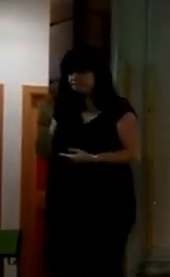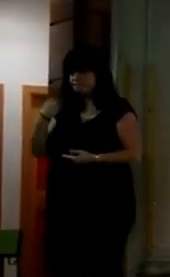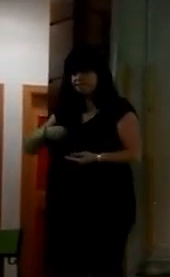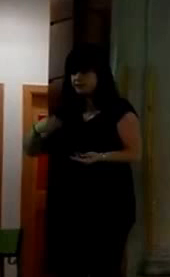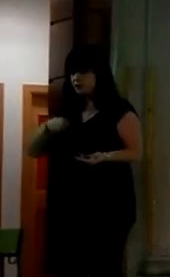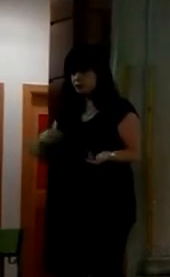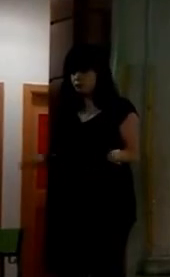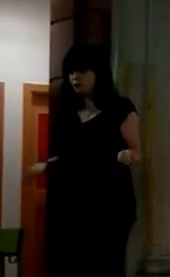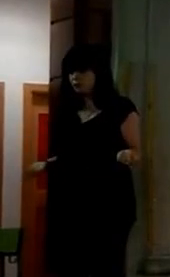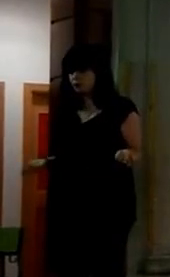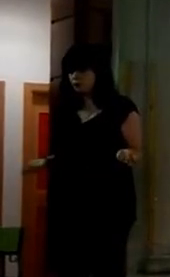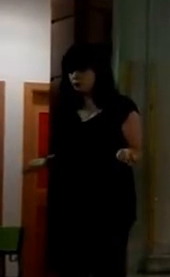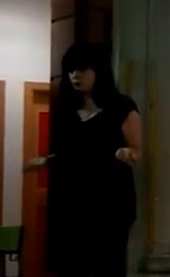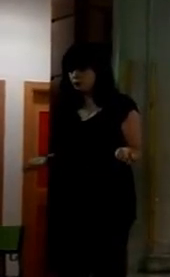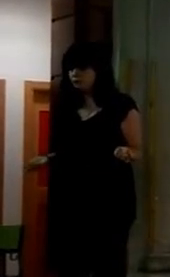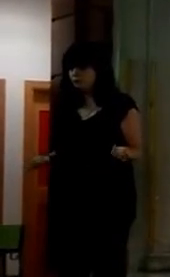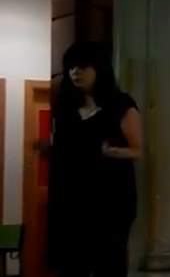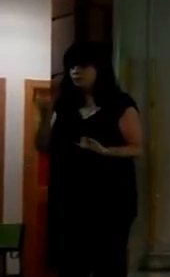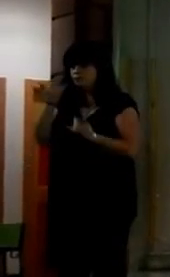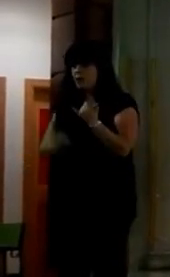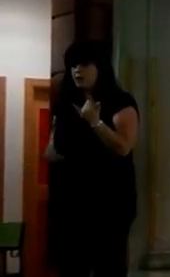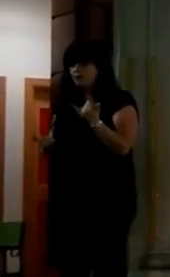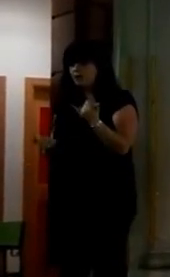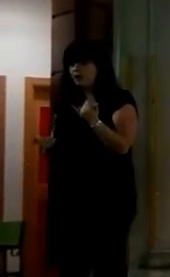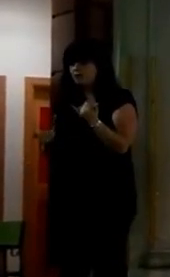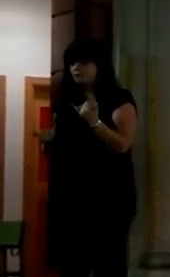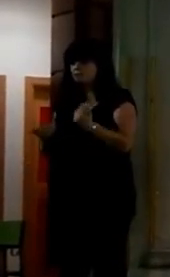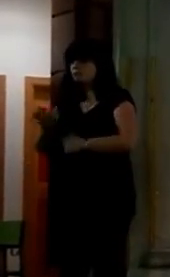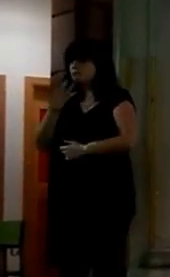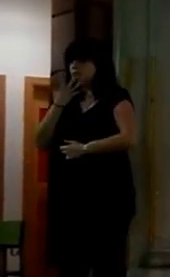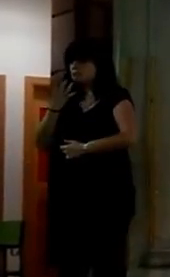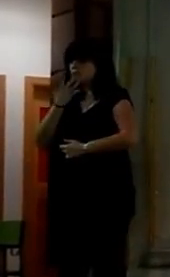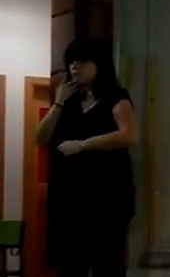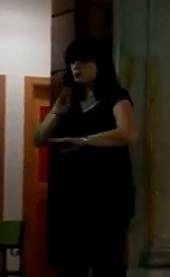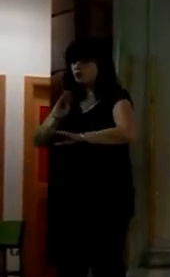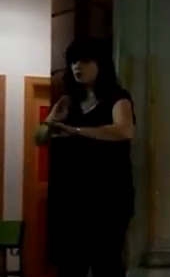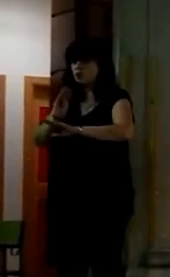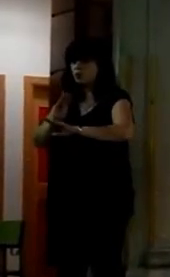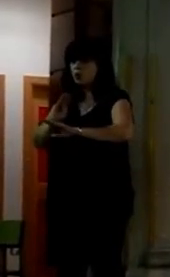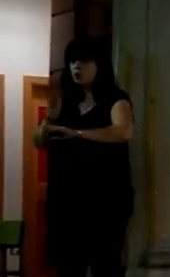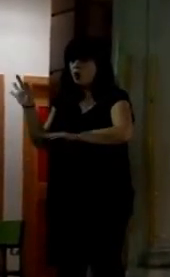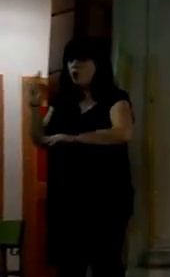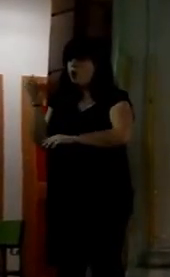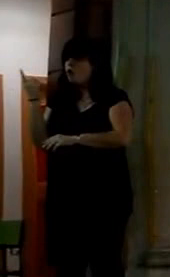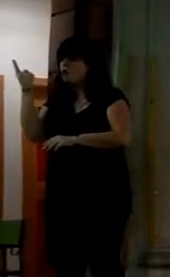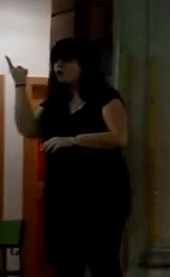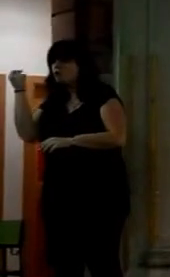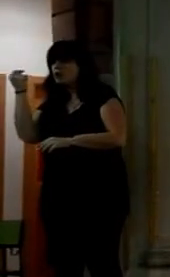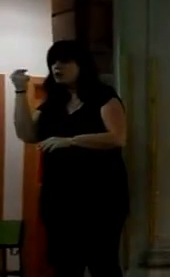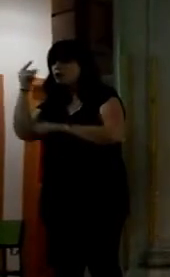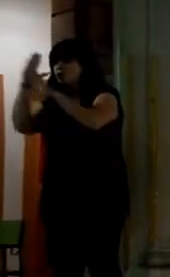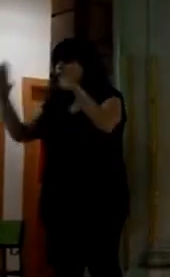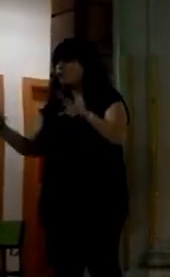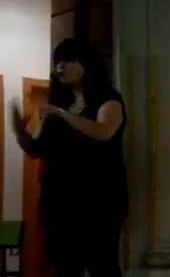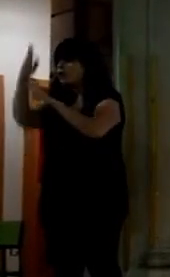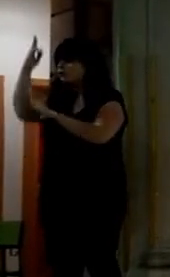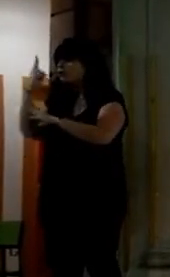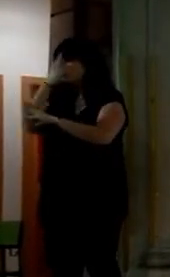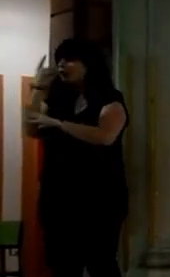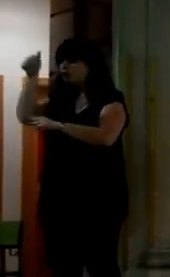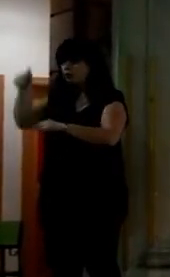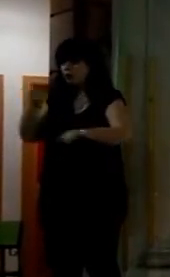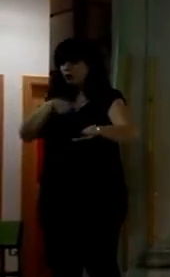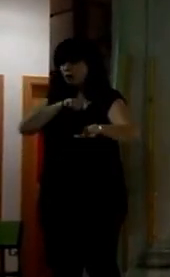Quen mantivo e quen subiu as subvencións e aos cartos que recibe a Igrexa Católica